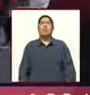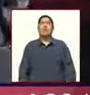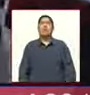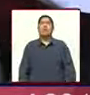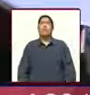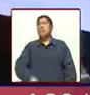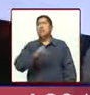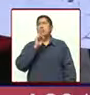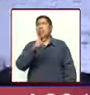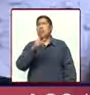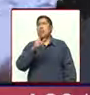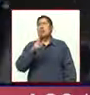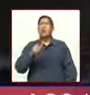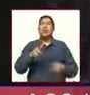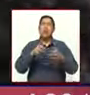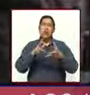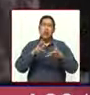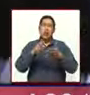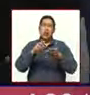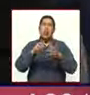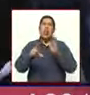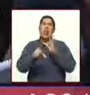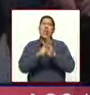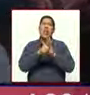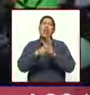Si realmente estuvieran abrogando